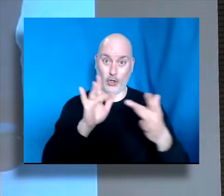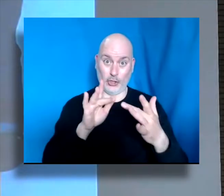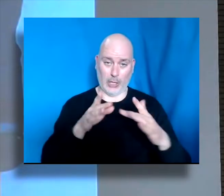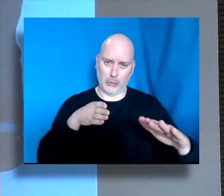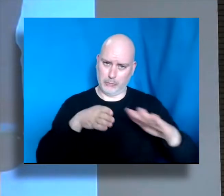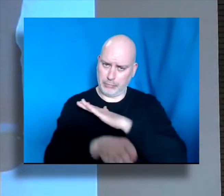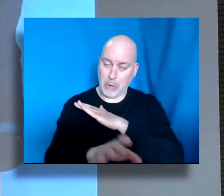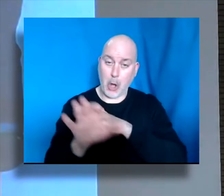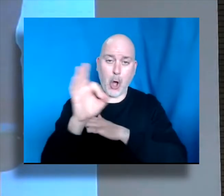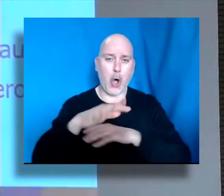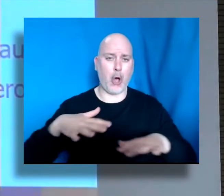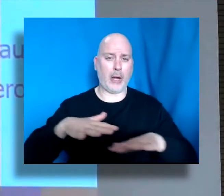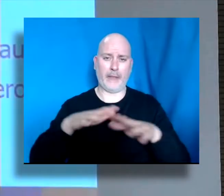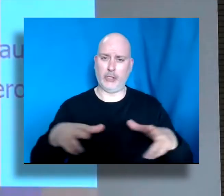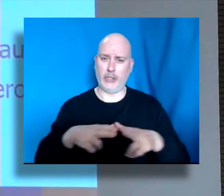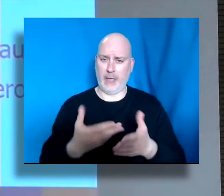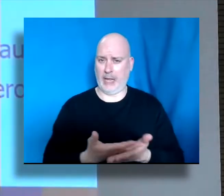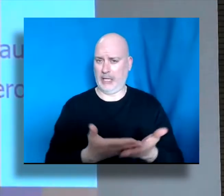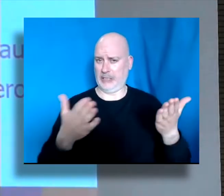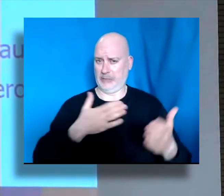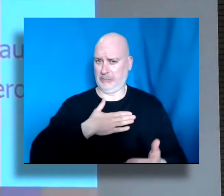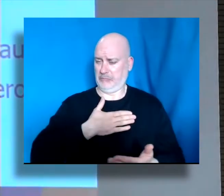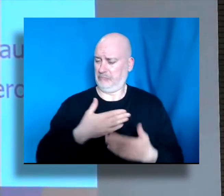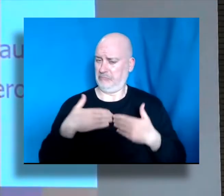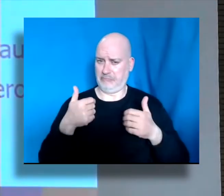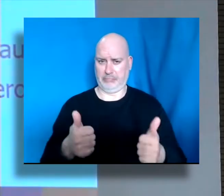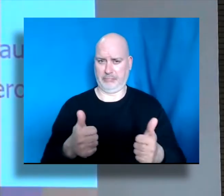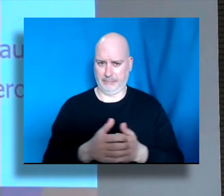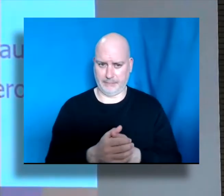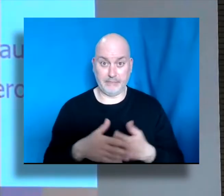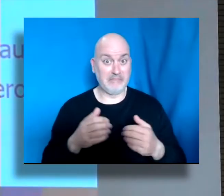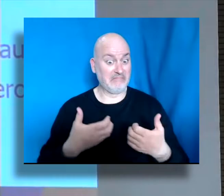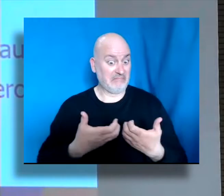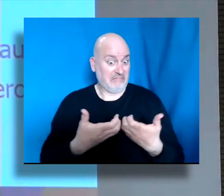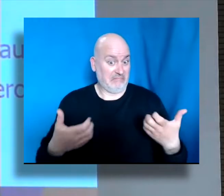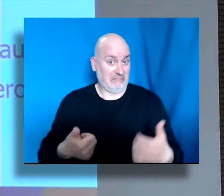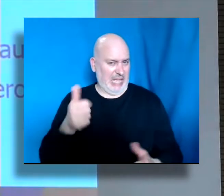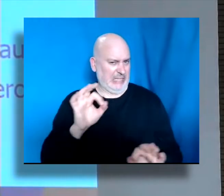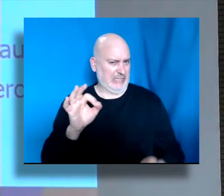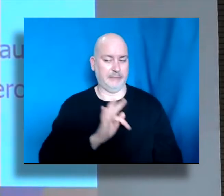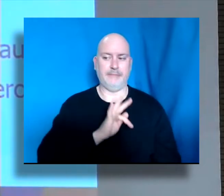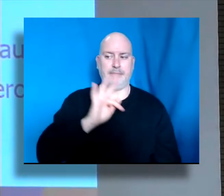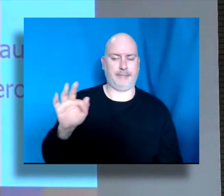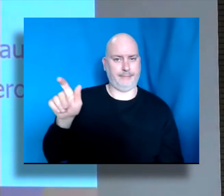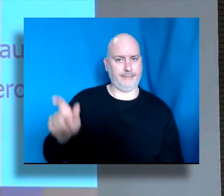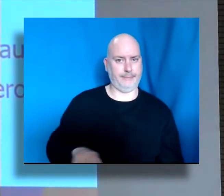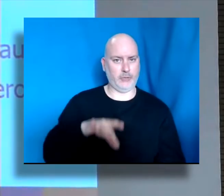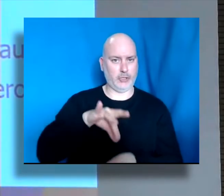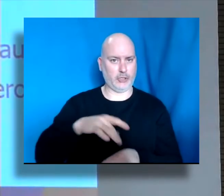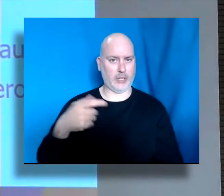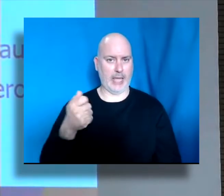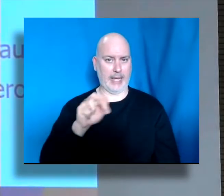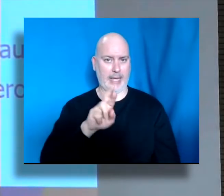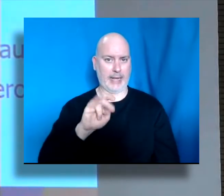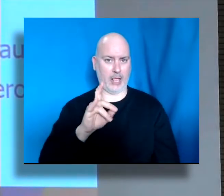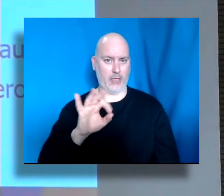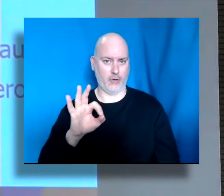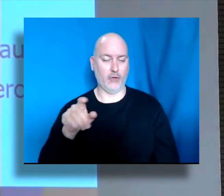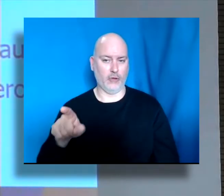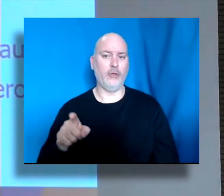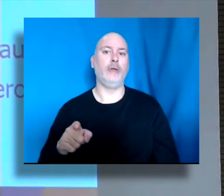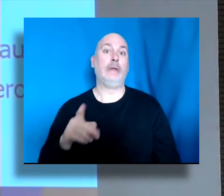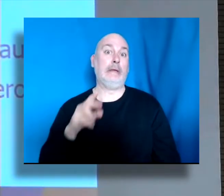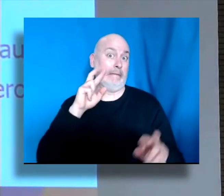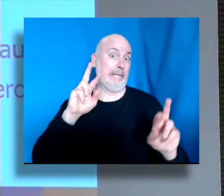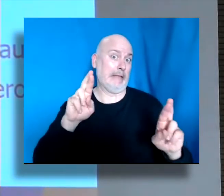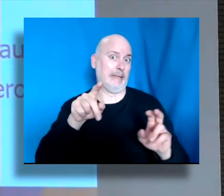redes sociales. Pues sin más dilación, voy a dar paso a la doctora Garrido y esperamos que aprendáis y que os sea interesante el